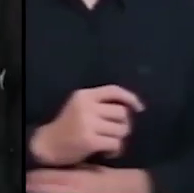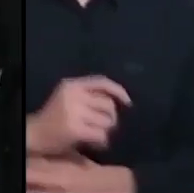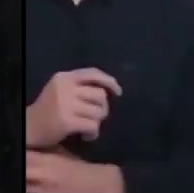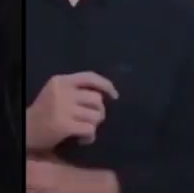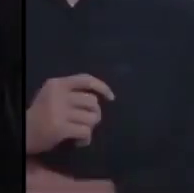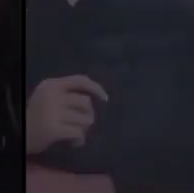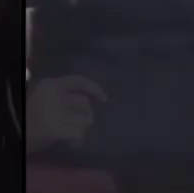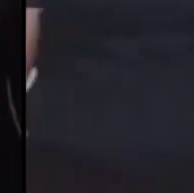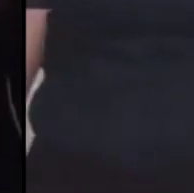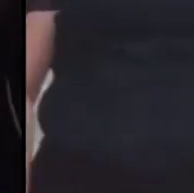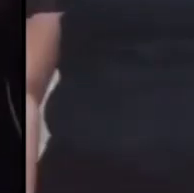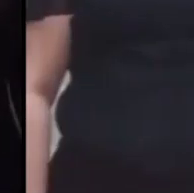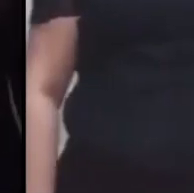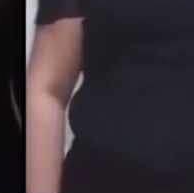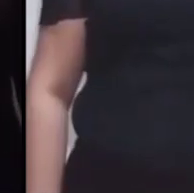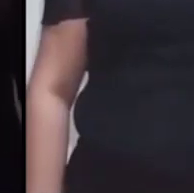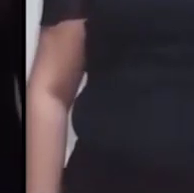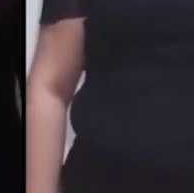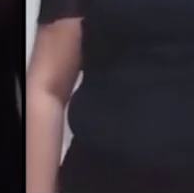o algo